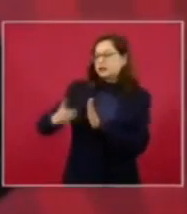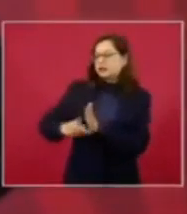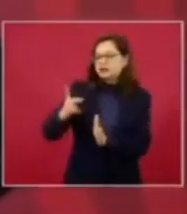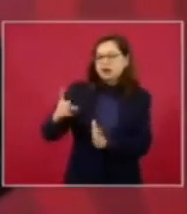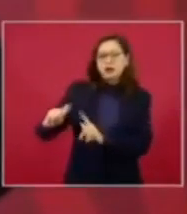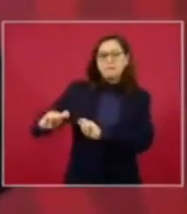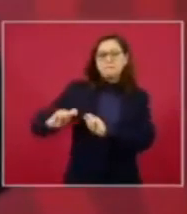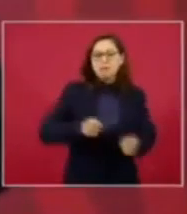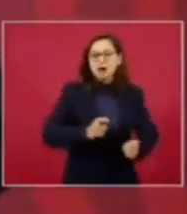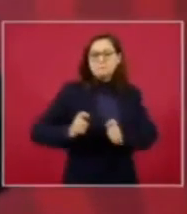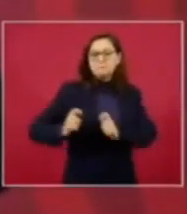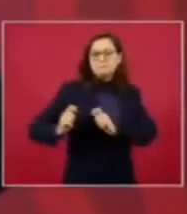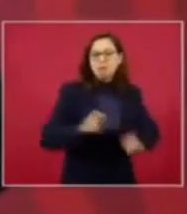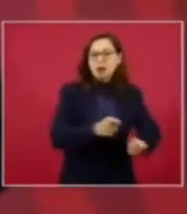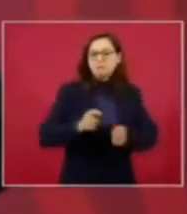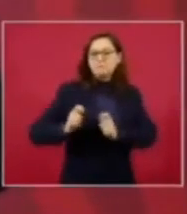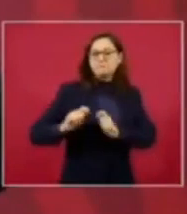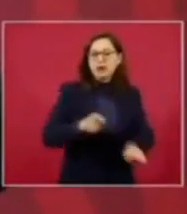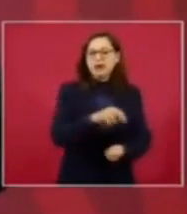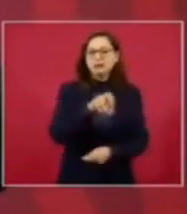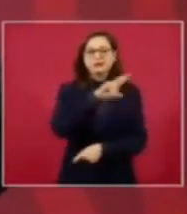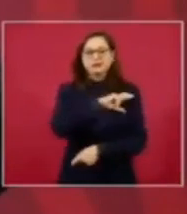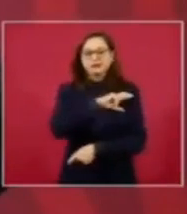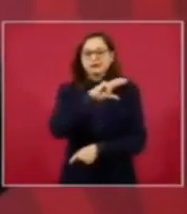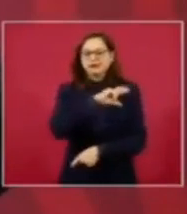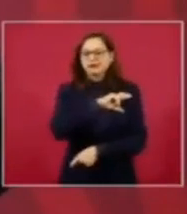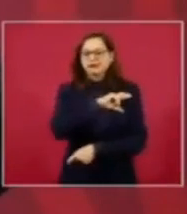con sus reformas estructurales